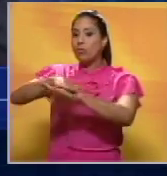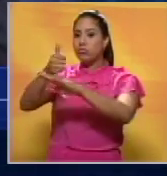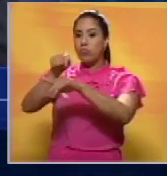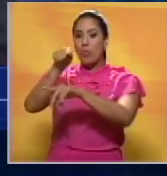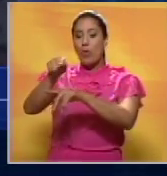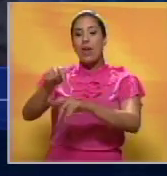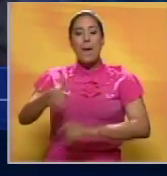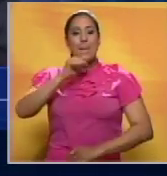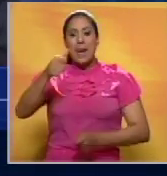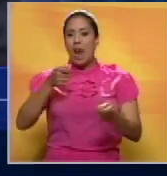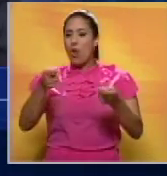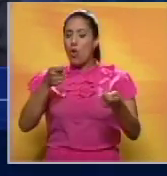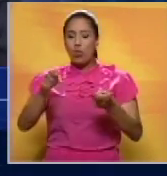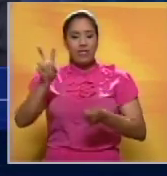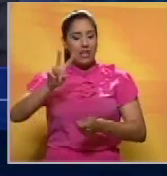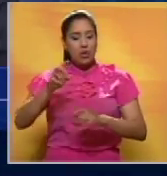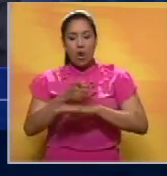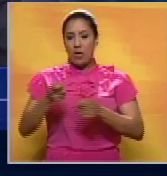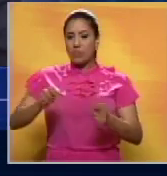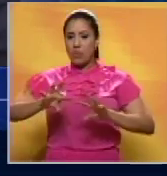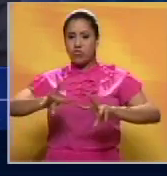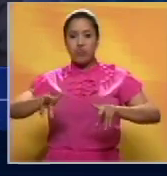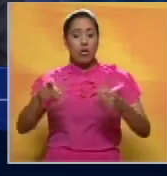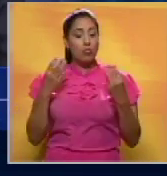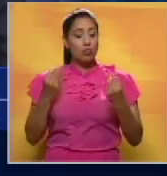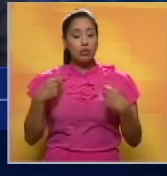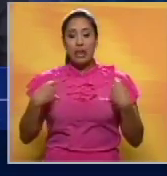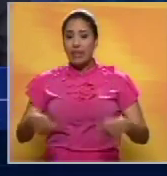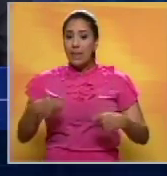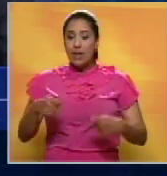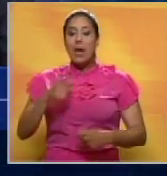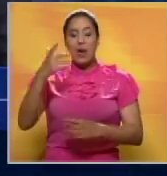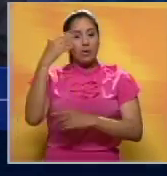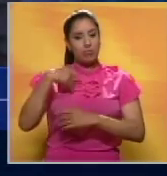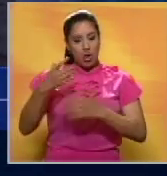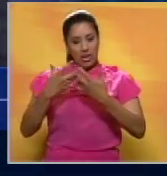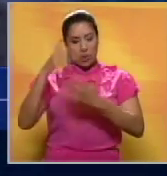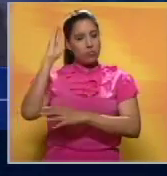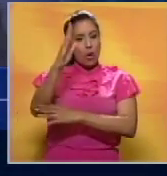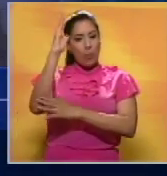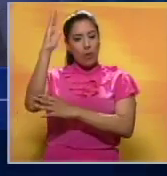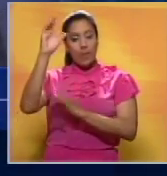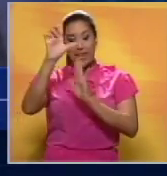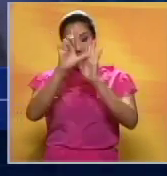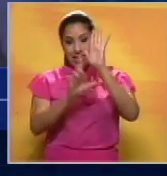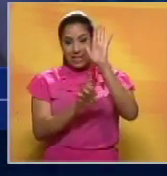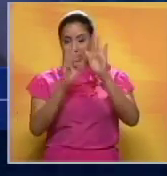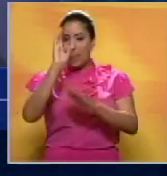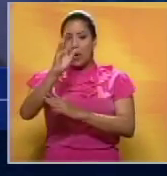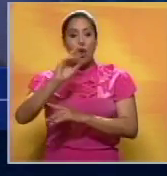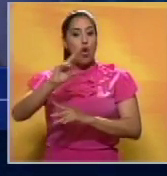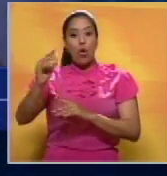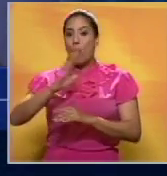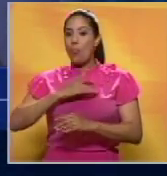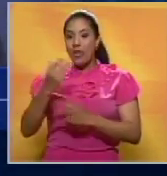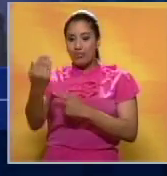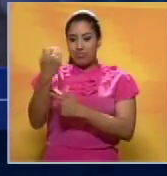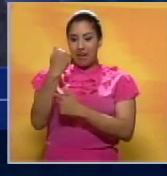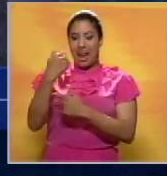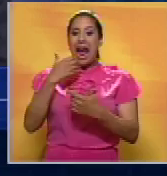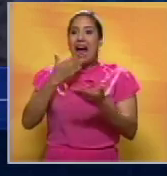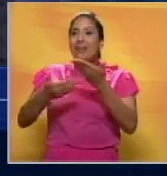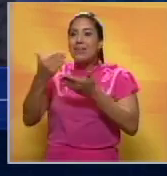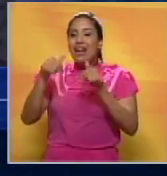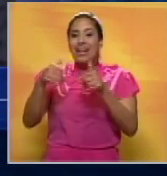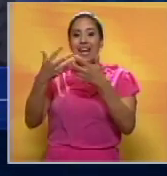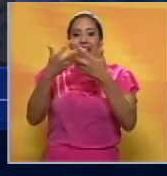además al mal manejo del gobierno venezolano y la corrupción. Los sancionados agregados en la denominada lista Clinton no podrán tener ninguna relación